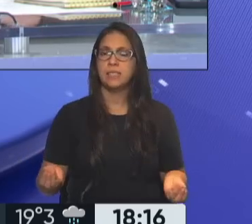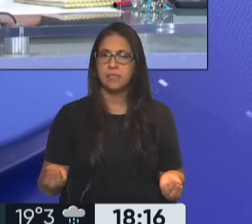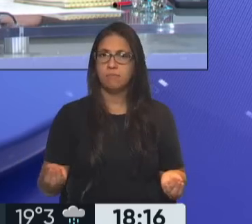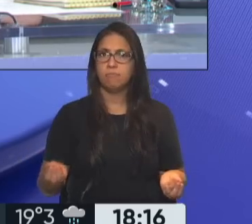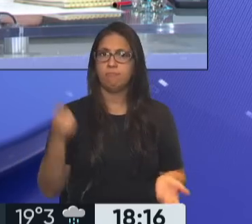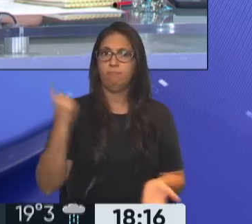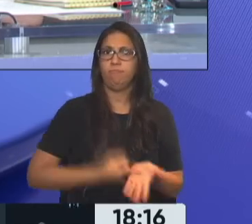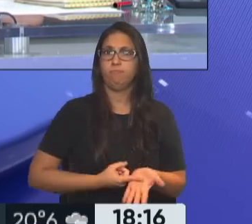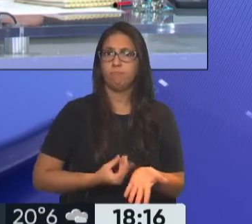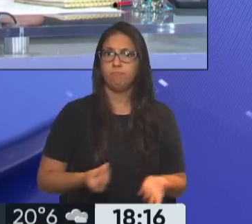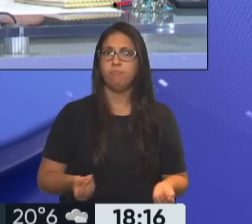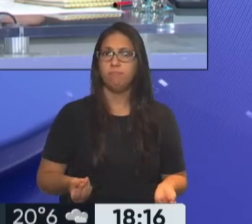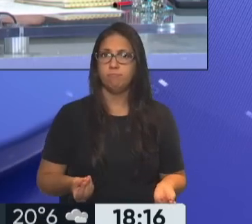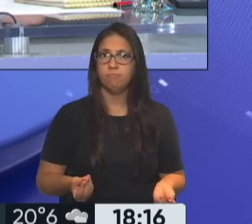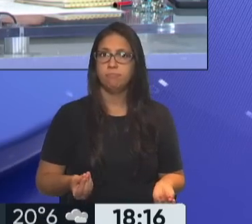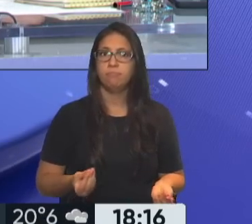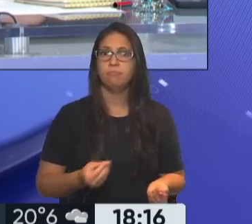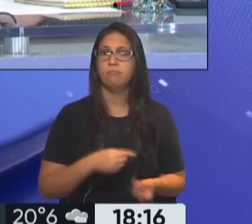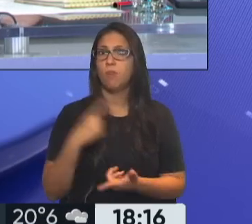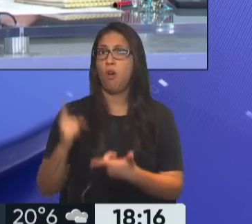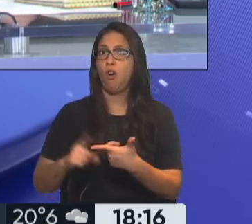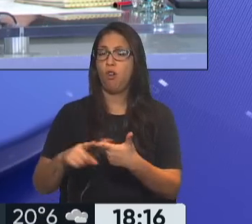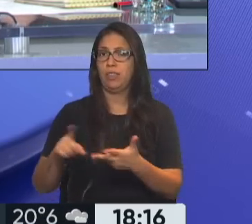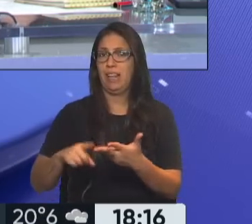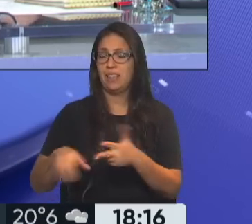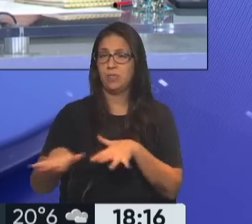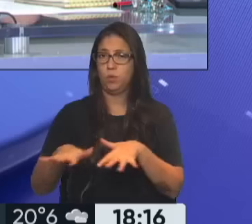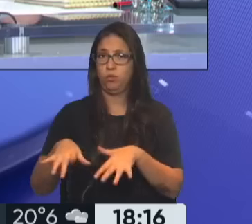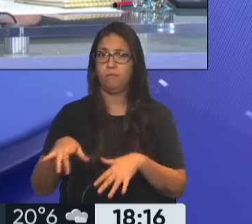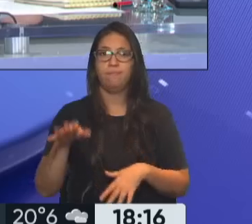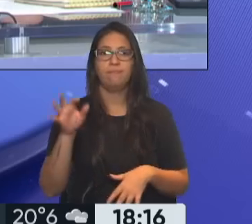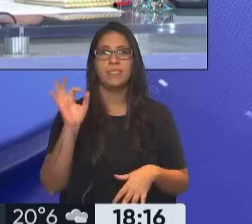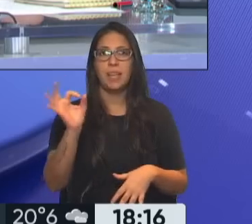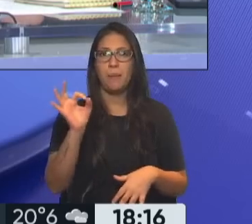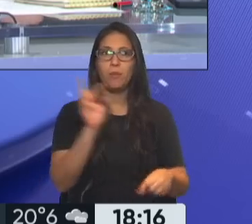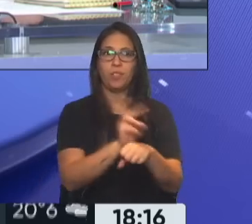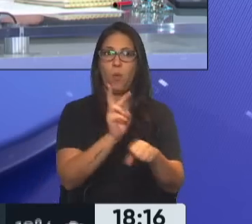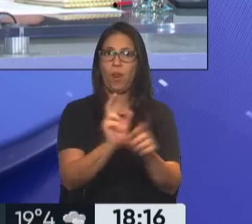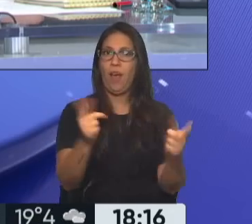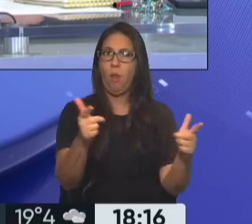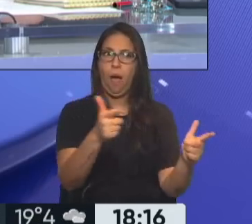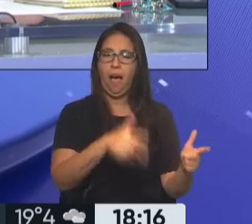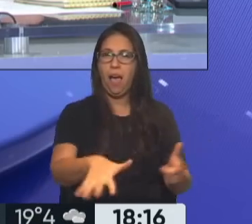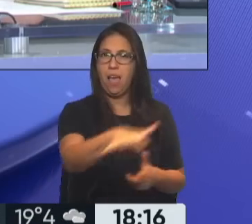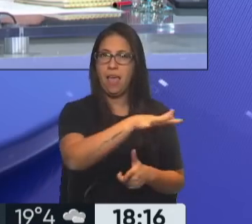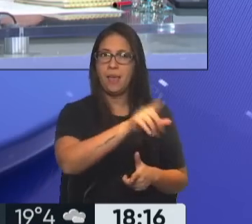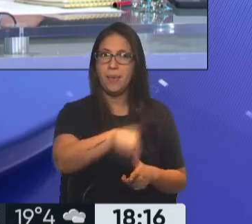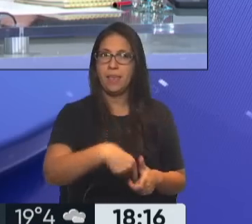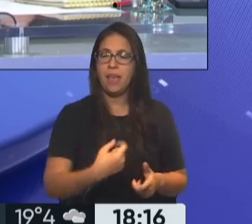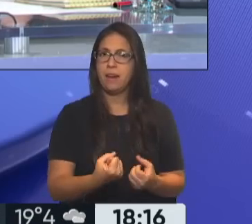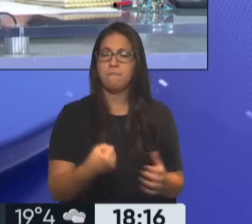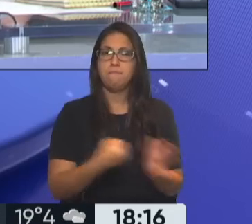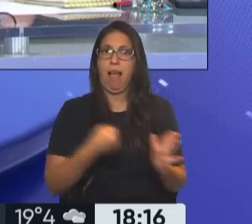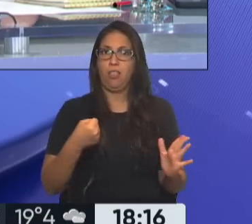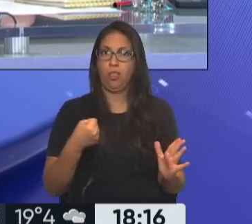situación, Pablo, que pasó fue que, bueno, como sabemos que los hechos de inseguridad suelen generar mucha conmoción, y lo que